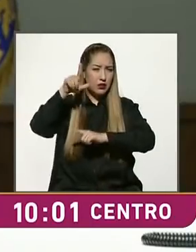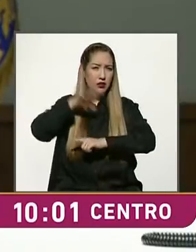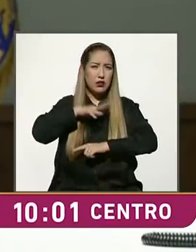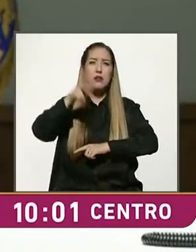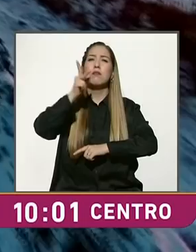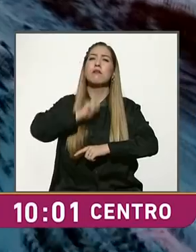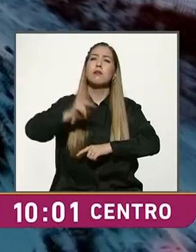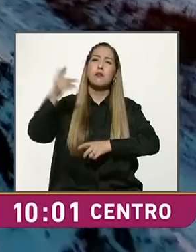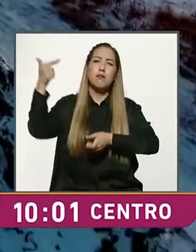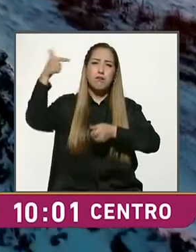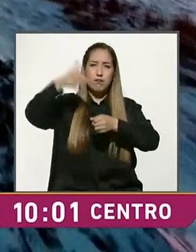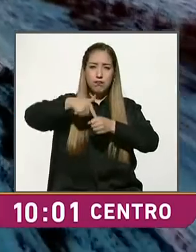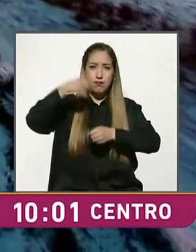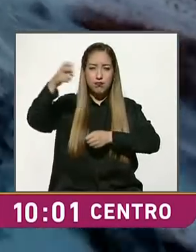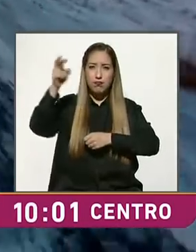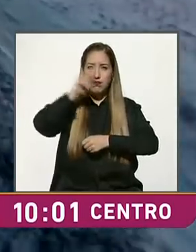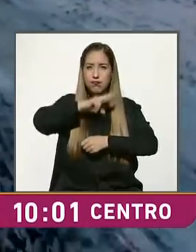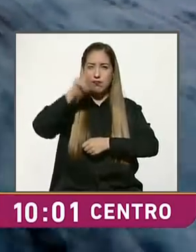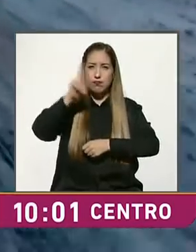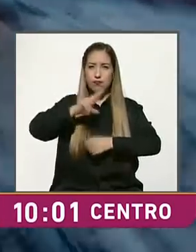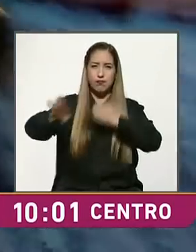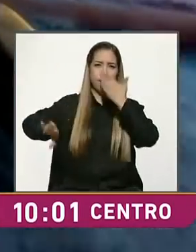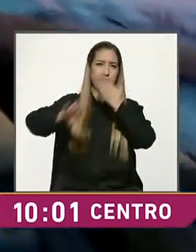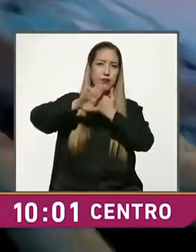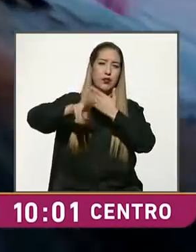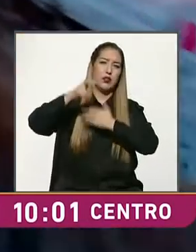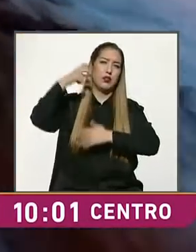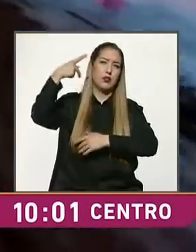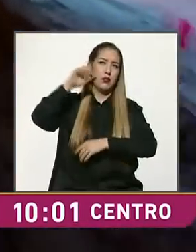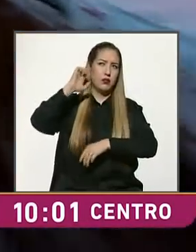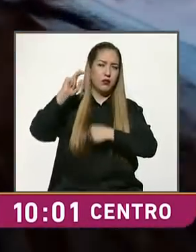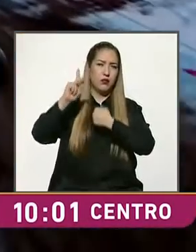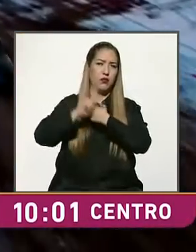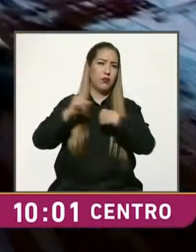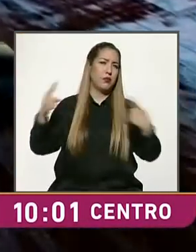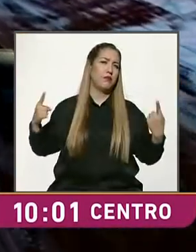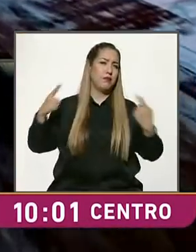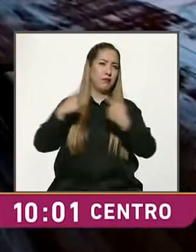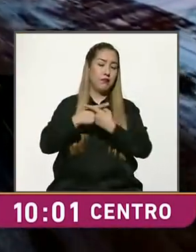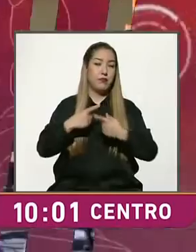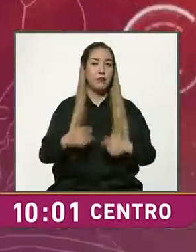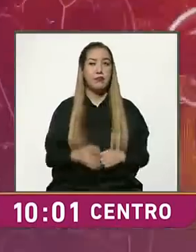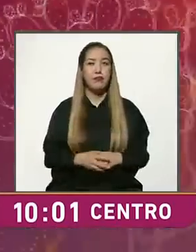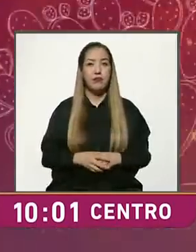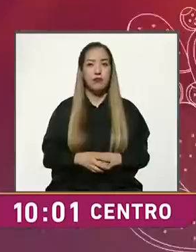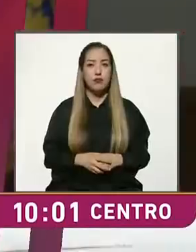ruso, considerándolo una situación que no corresponde a los intereses de Europa.